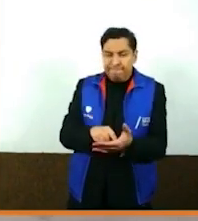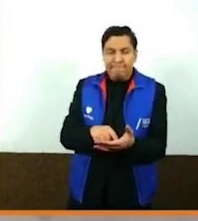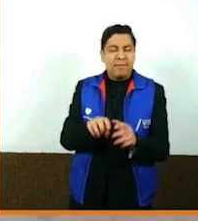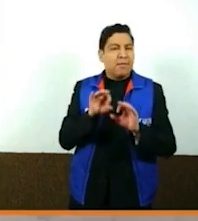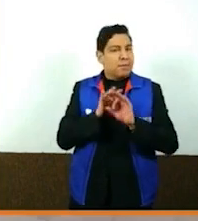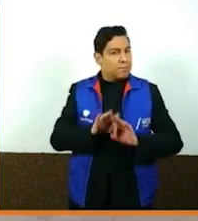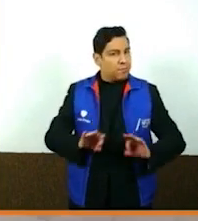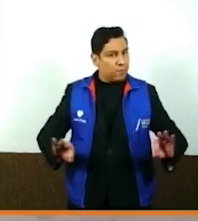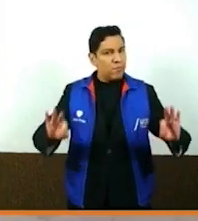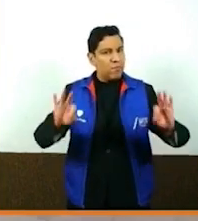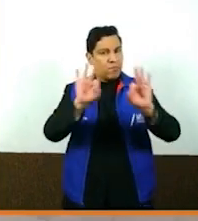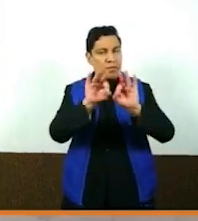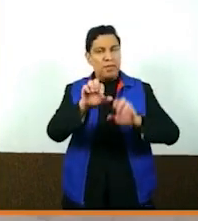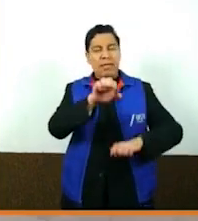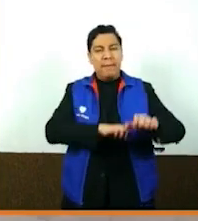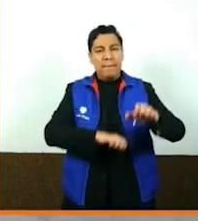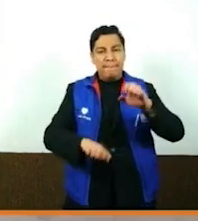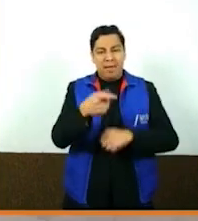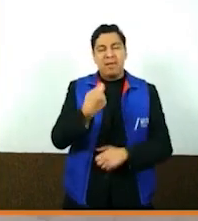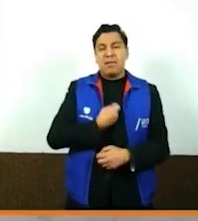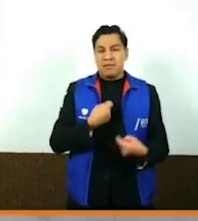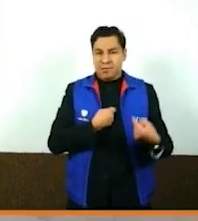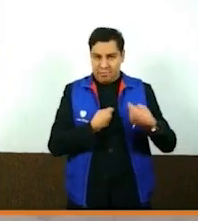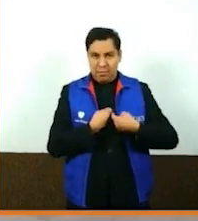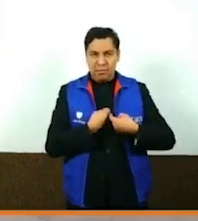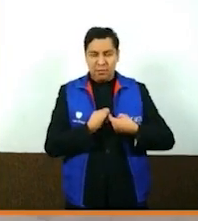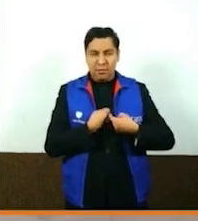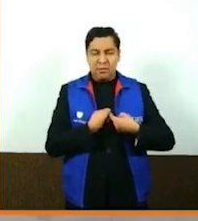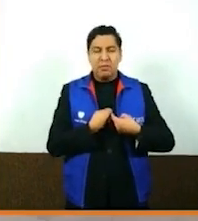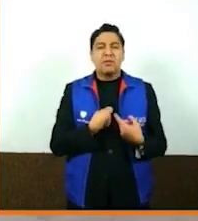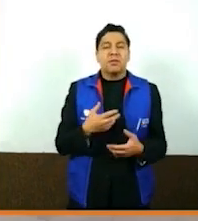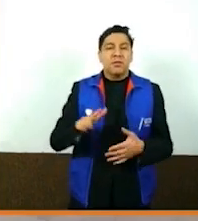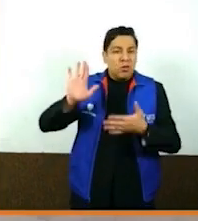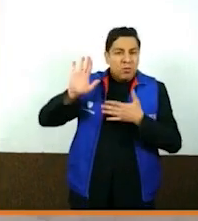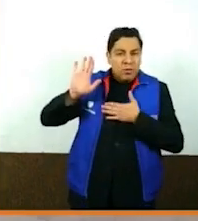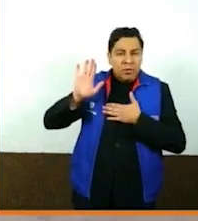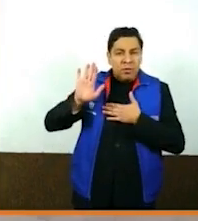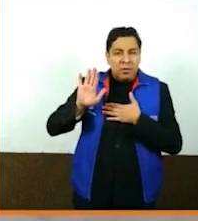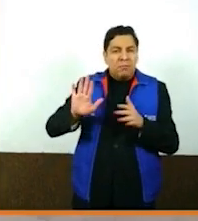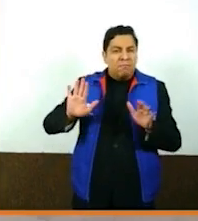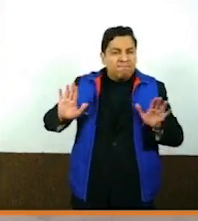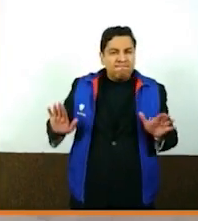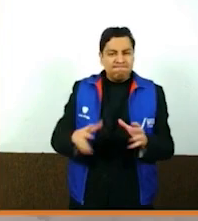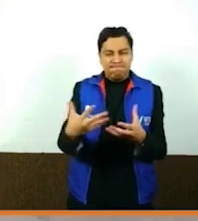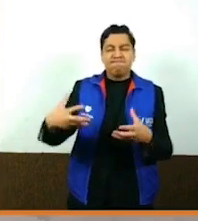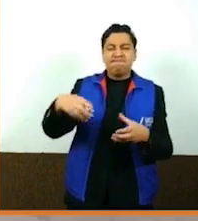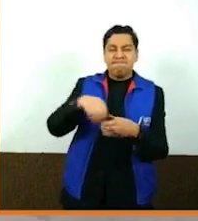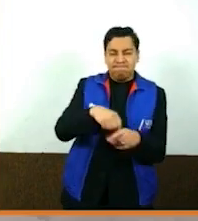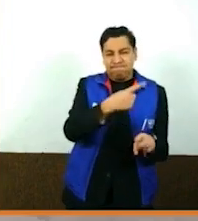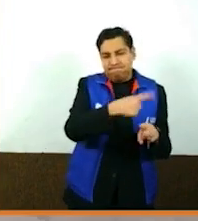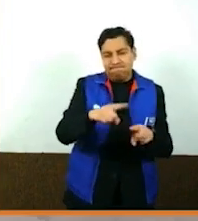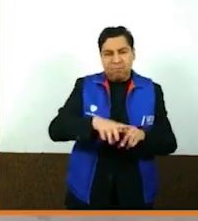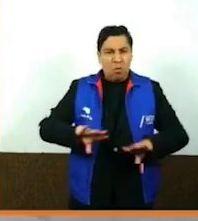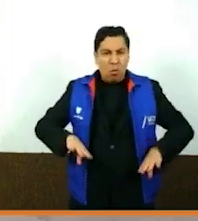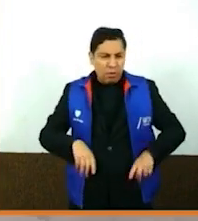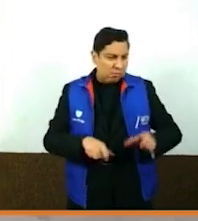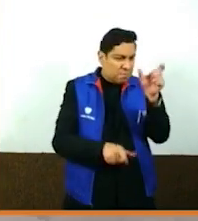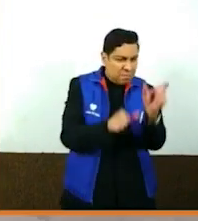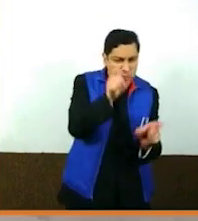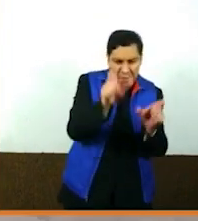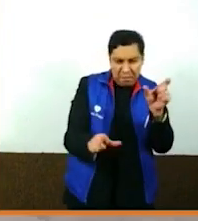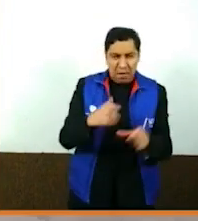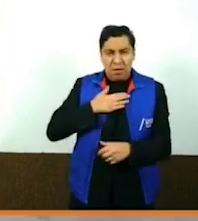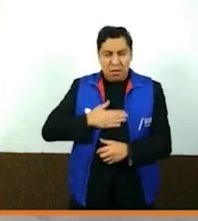parte integral de nuestra identidad. Estamos comprometidos con promover la inclusión y la diversidad de nuestro equipo,